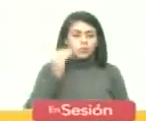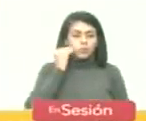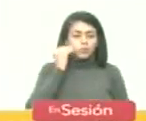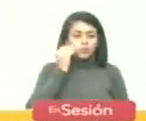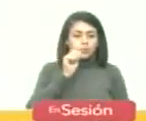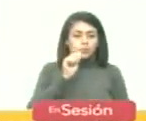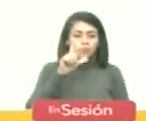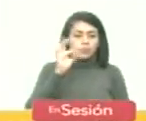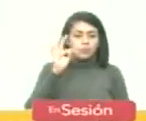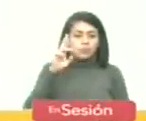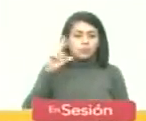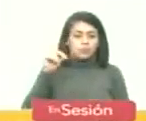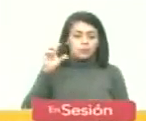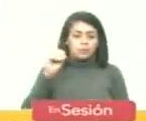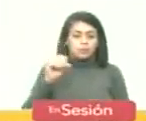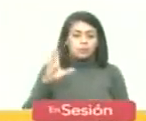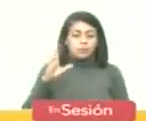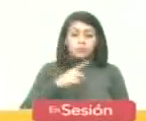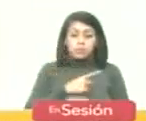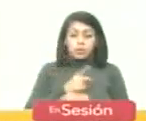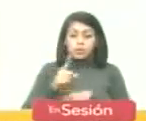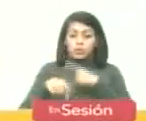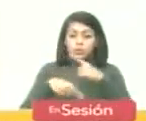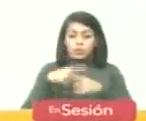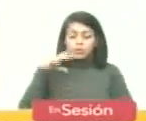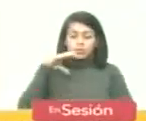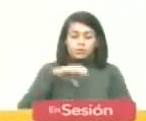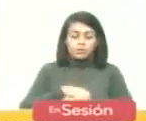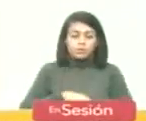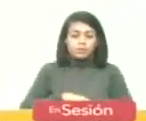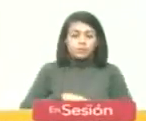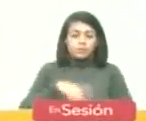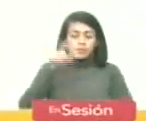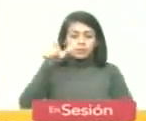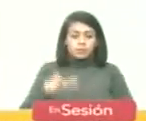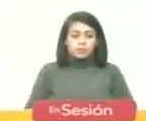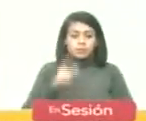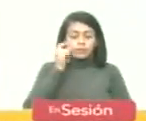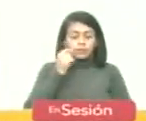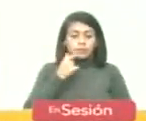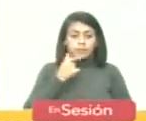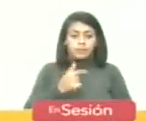Romero, minutos después de que se capturara a alias Morfeo,